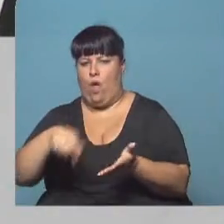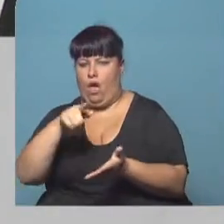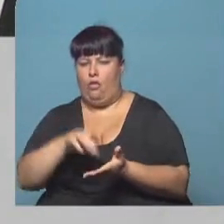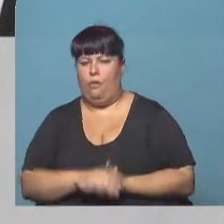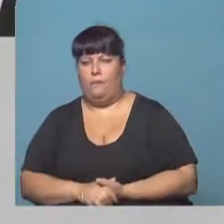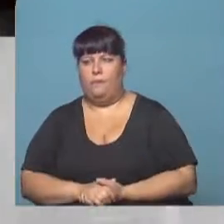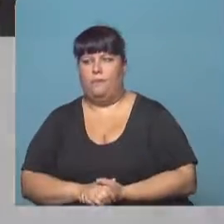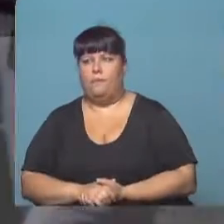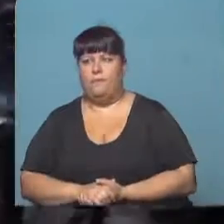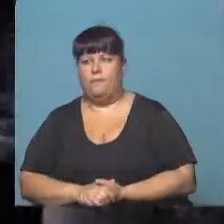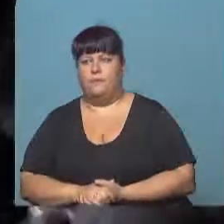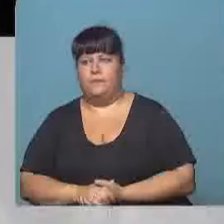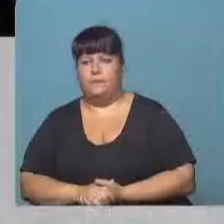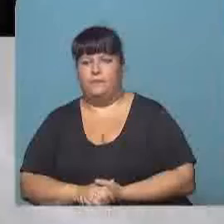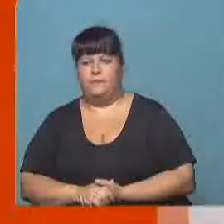público.